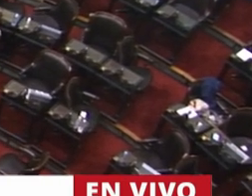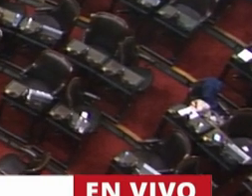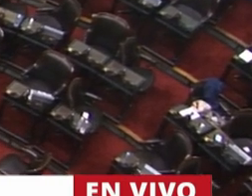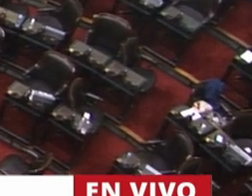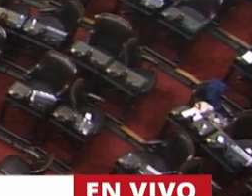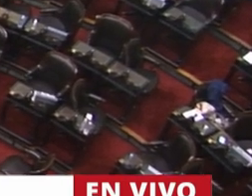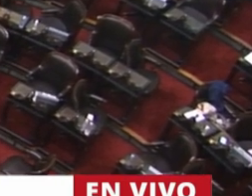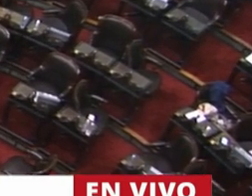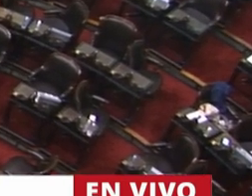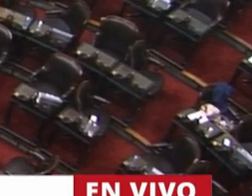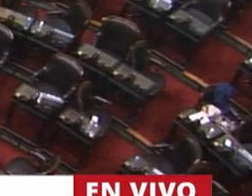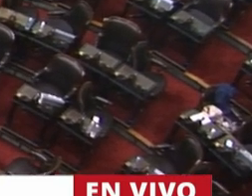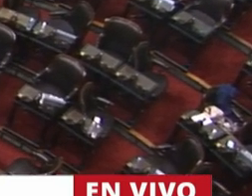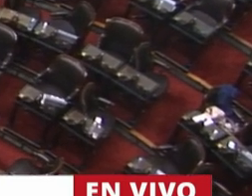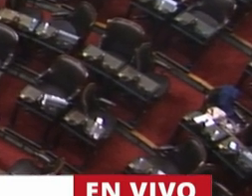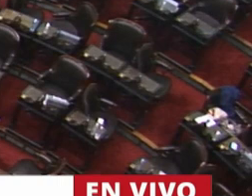es